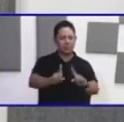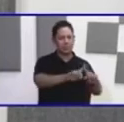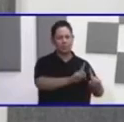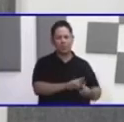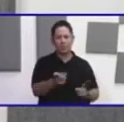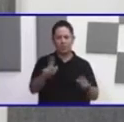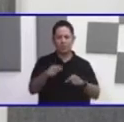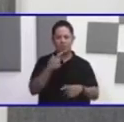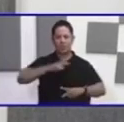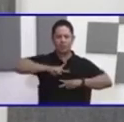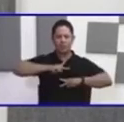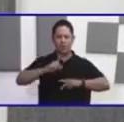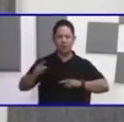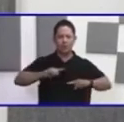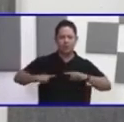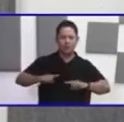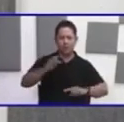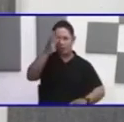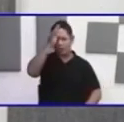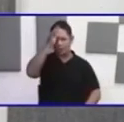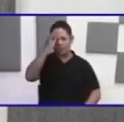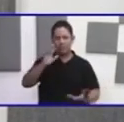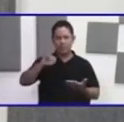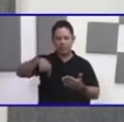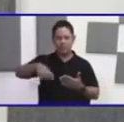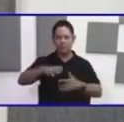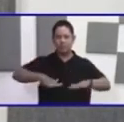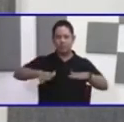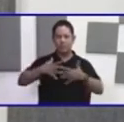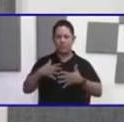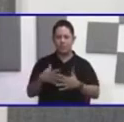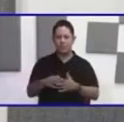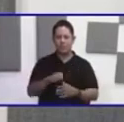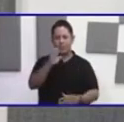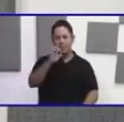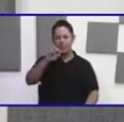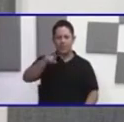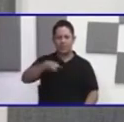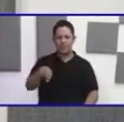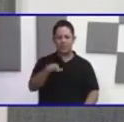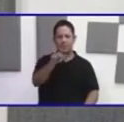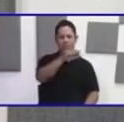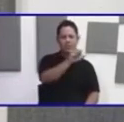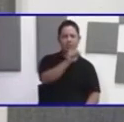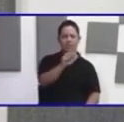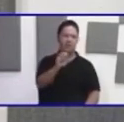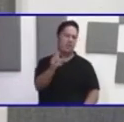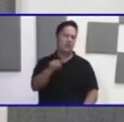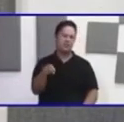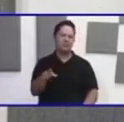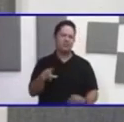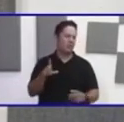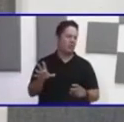de hospitales del departamento, las nuevas EPS, Sanitas. Entonces nosotros